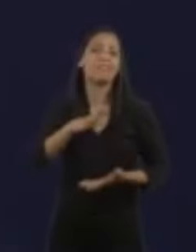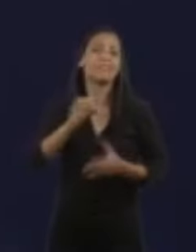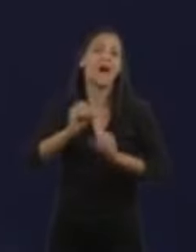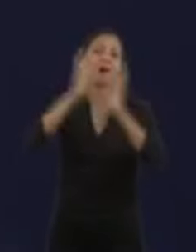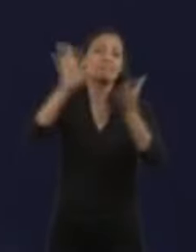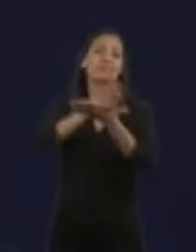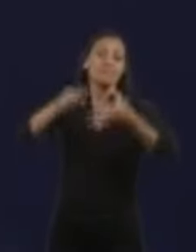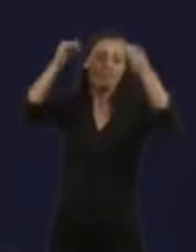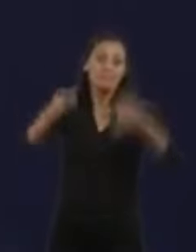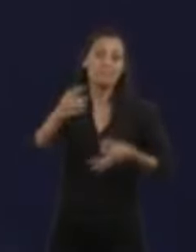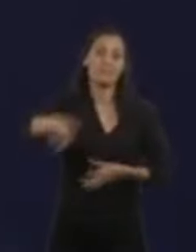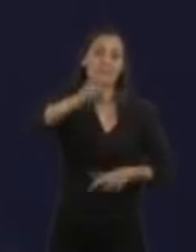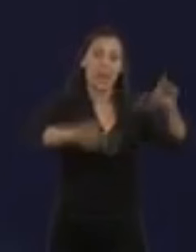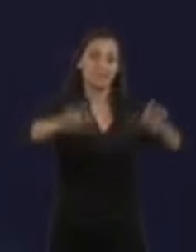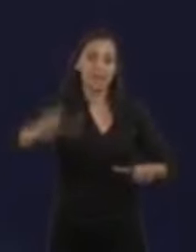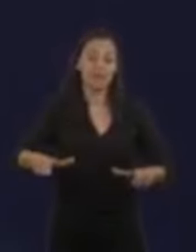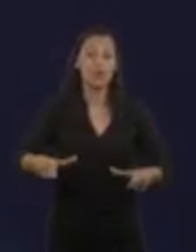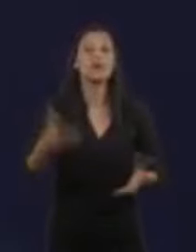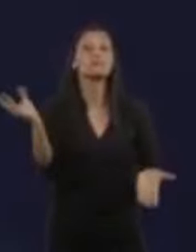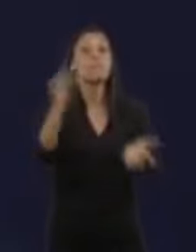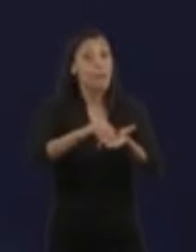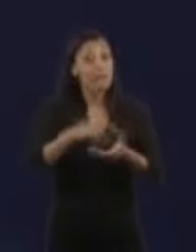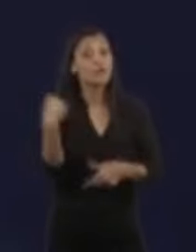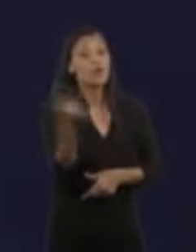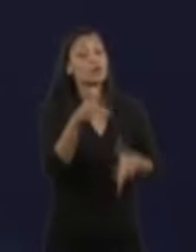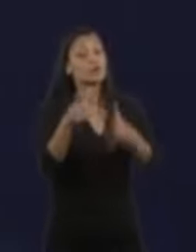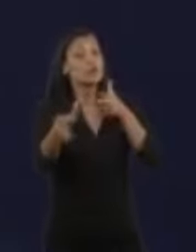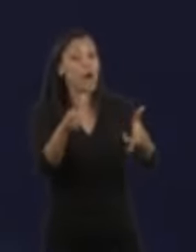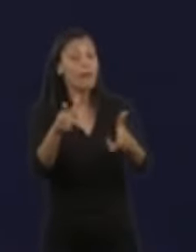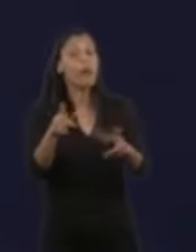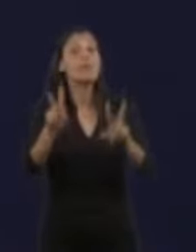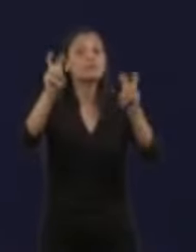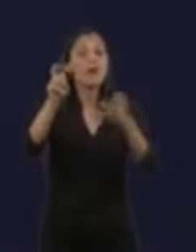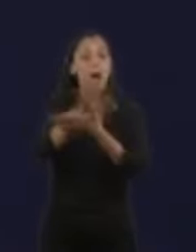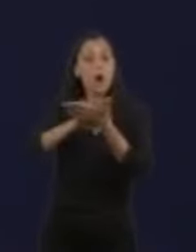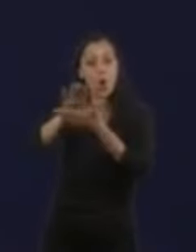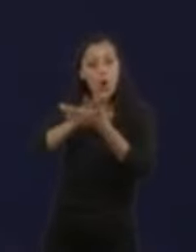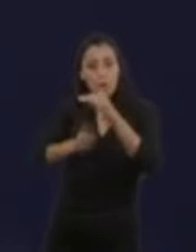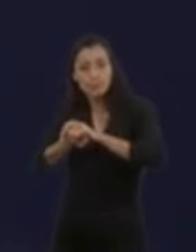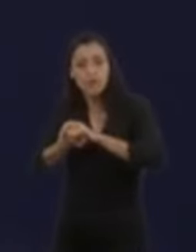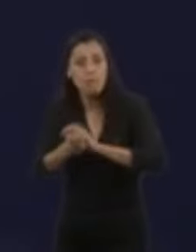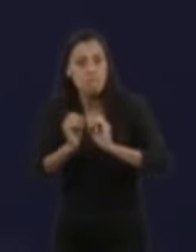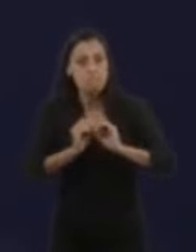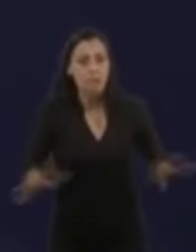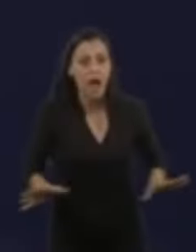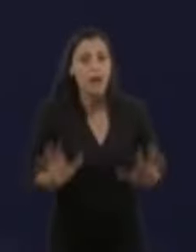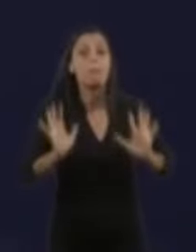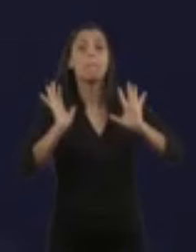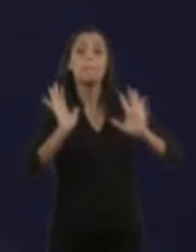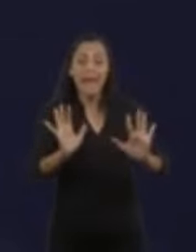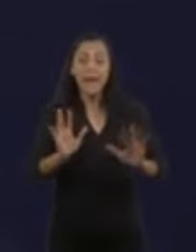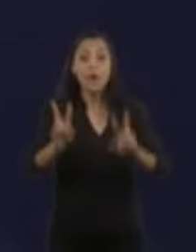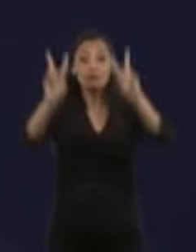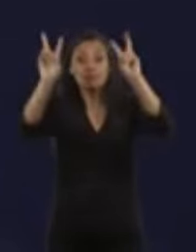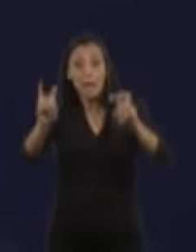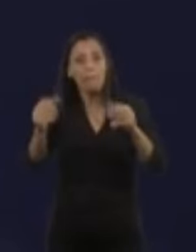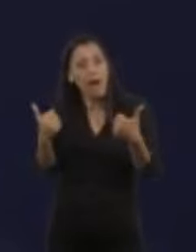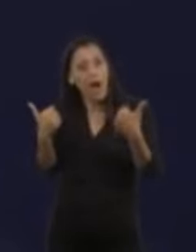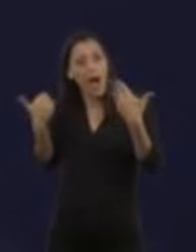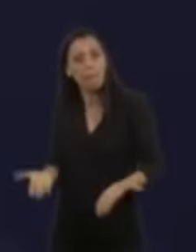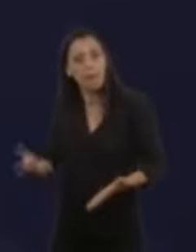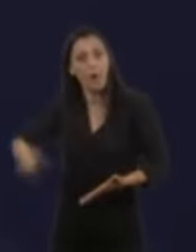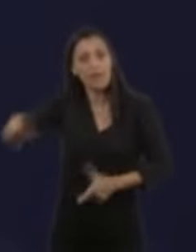menos como decimos cuando esa toda la corrupción es mala pero la corrupción que deja sin un plato de